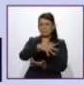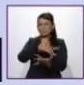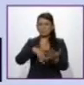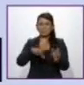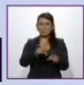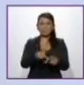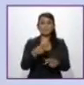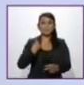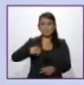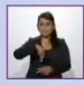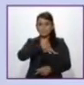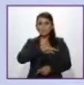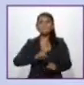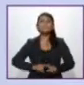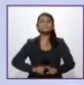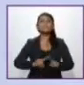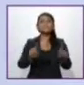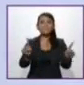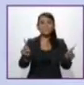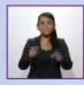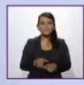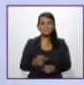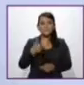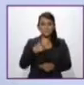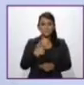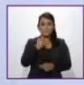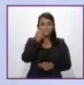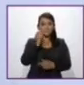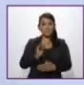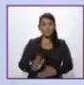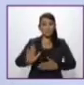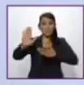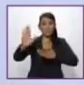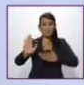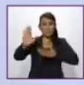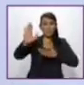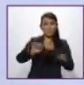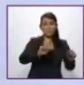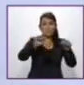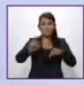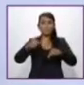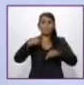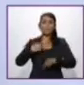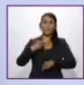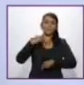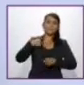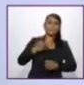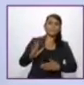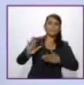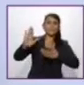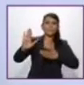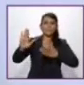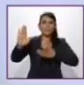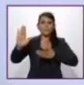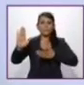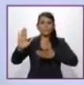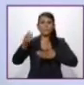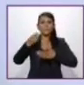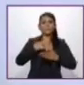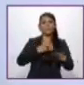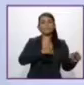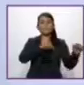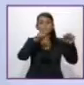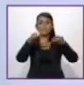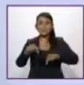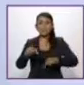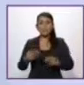Carlos Martínez, es la opción diferente. Yo no vengo a prometer, yo no me vengo a comprometer, lo que yo vengo a hacer es yo vengo a